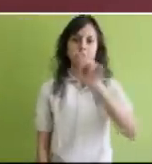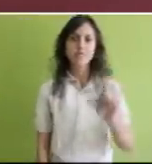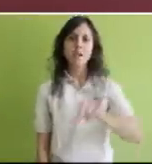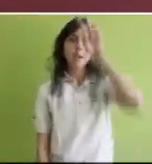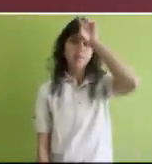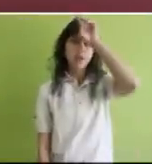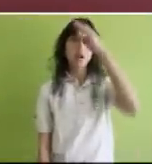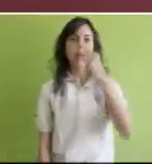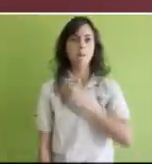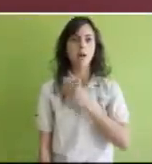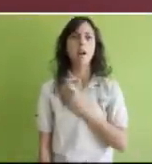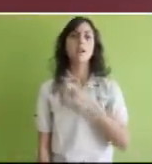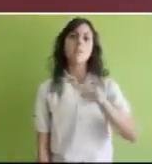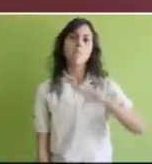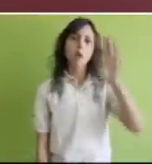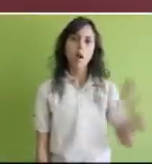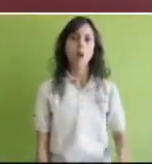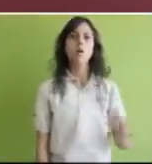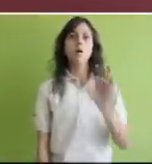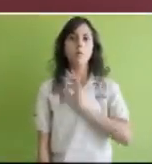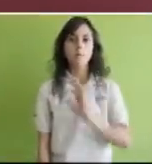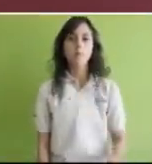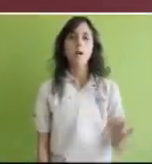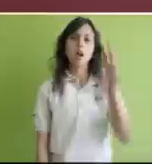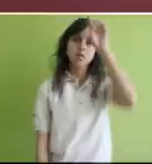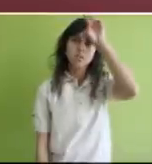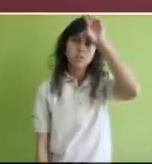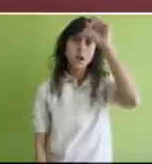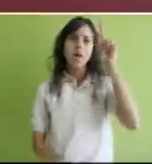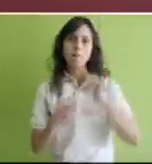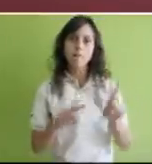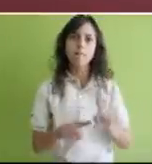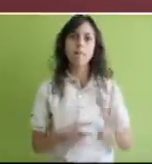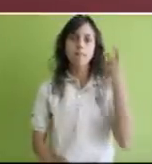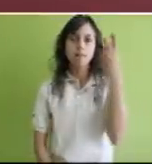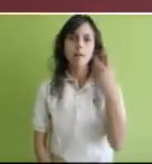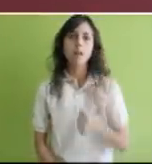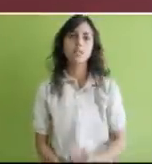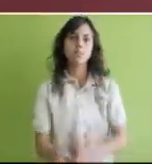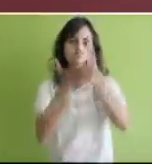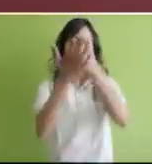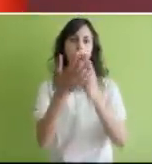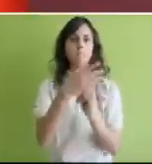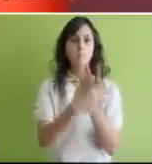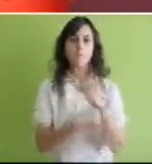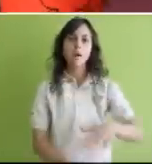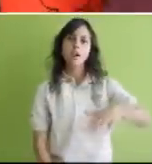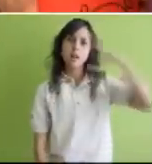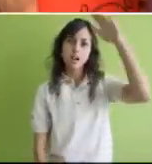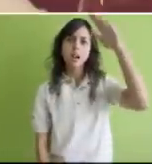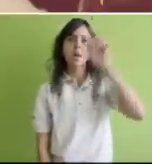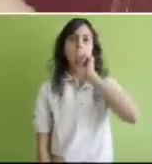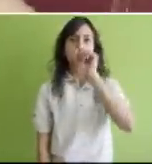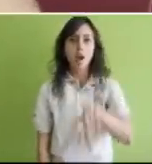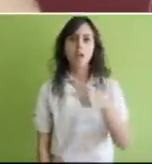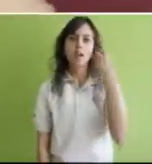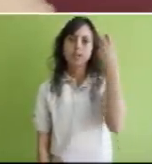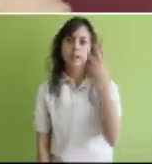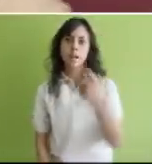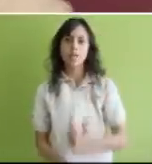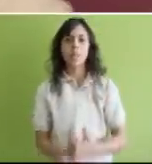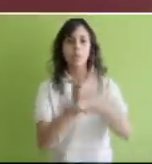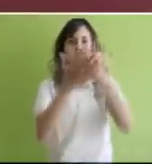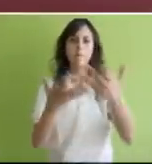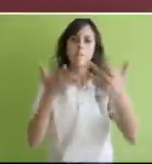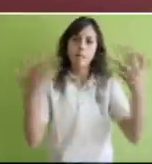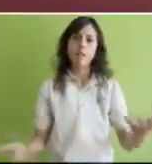Pues si usamos productos químicos, morirán también los insectos buenos, aquellos que ayudan a la planta a crecer y mantienen una tierra